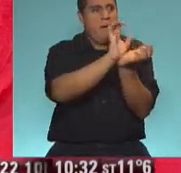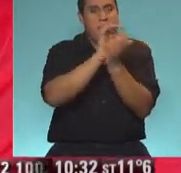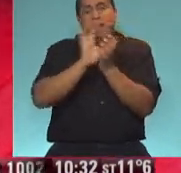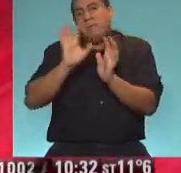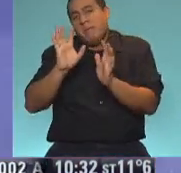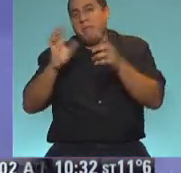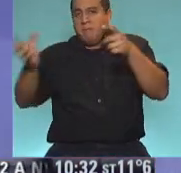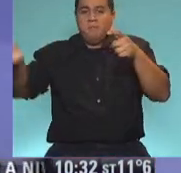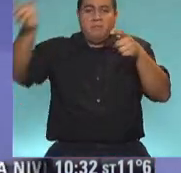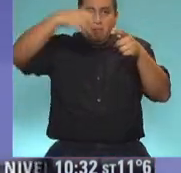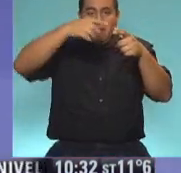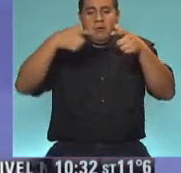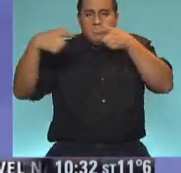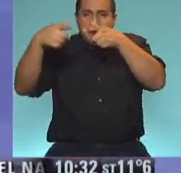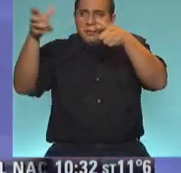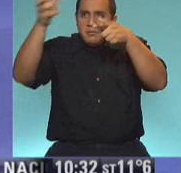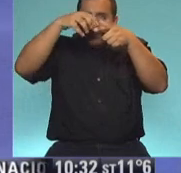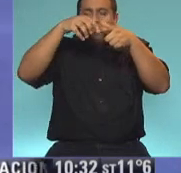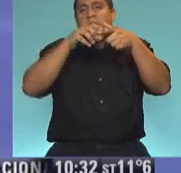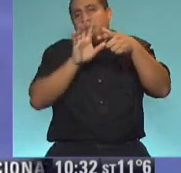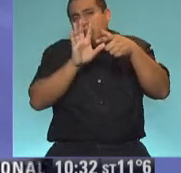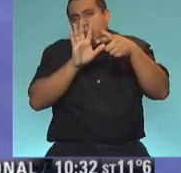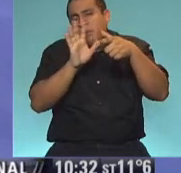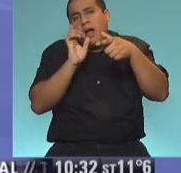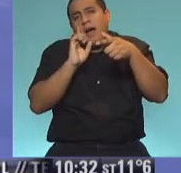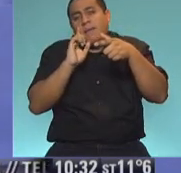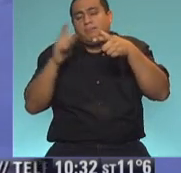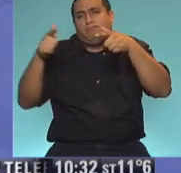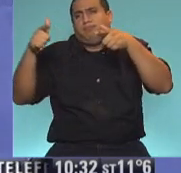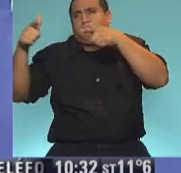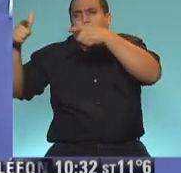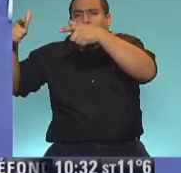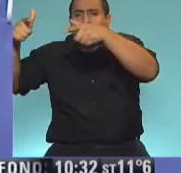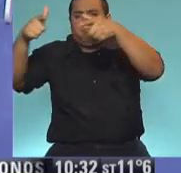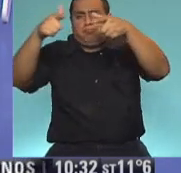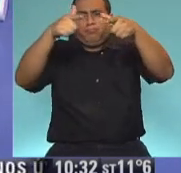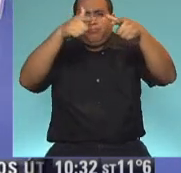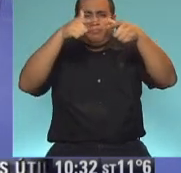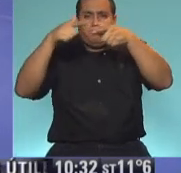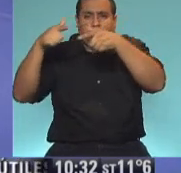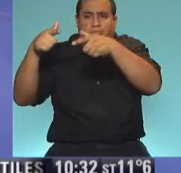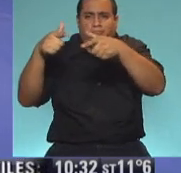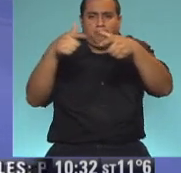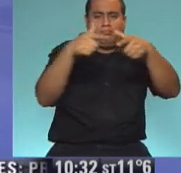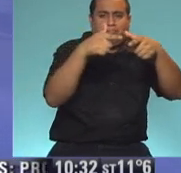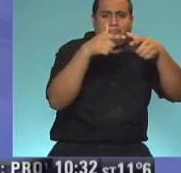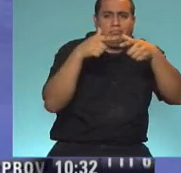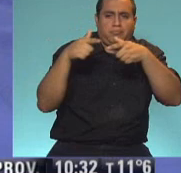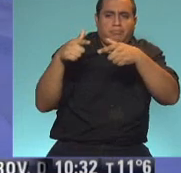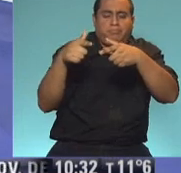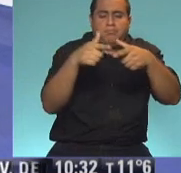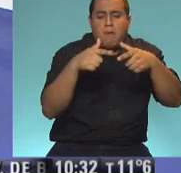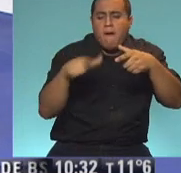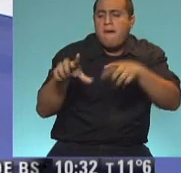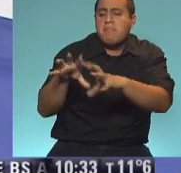Perfecto. Entonces viene la... Ahí está, esto es otro personaje. Entonces viene la nave espacial y dice... ¡Vamos a invadir la